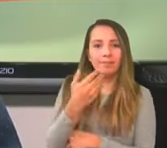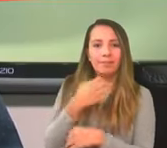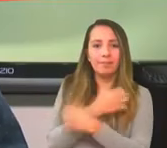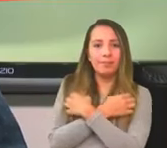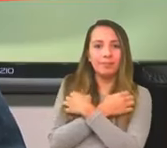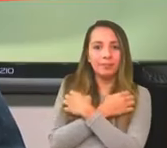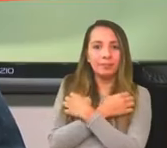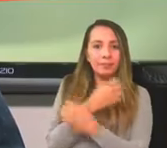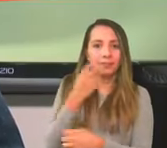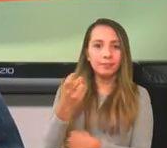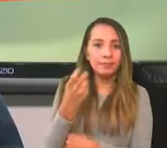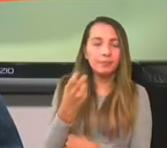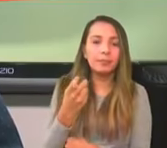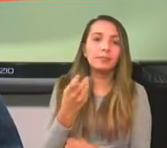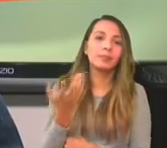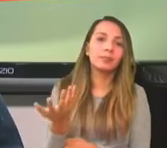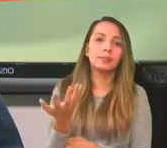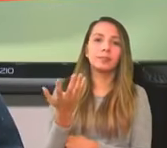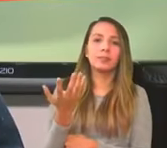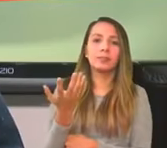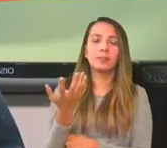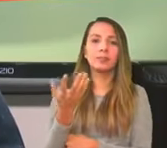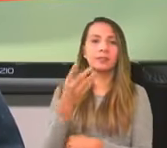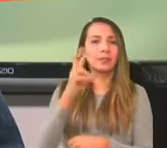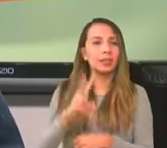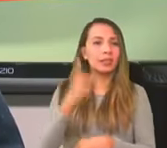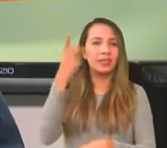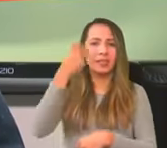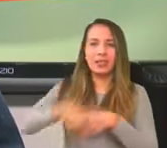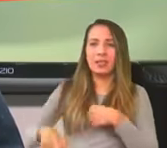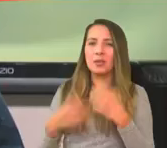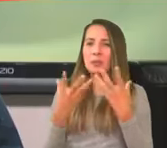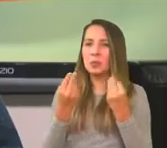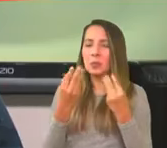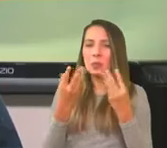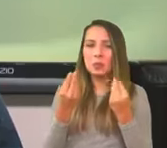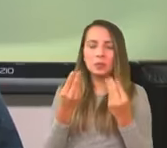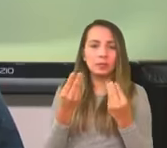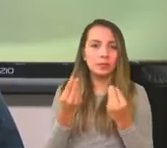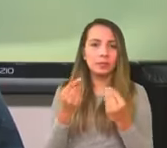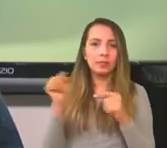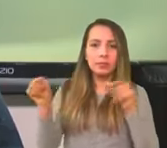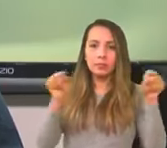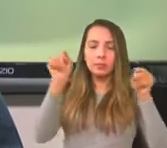es una educación que es muy perjudicial en muchos casos.